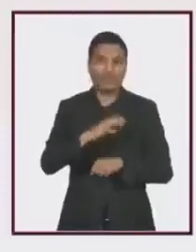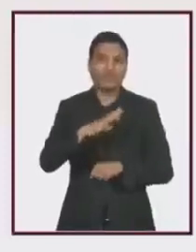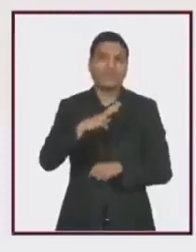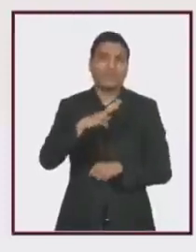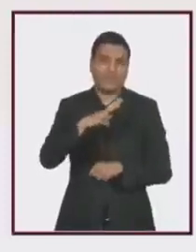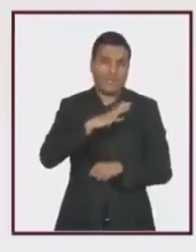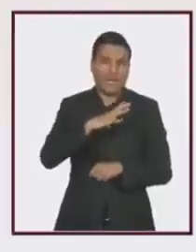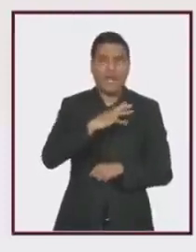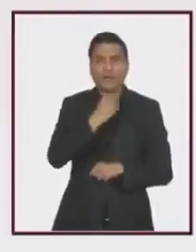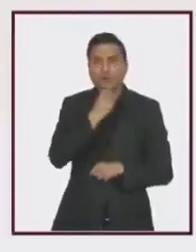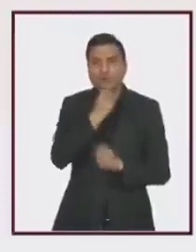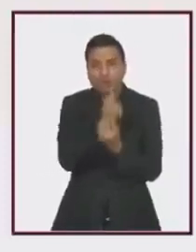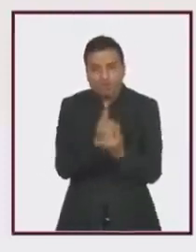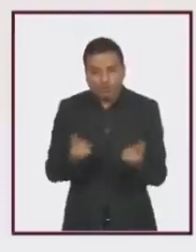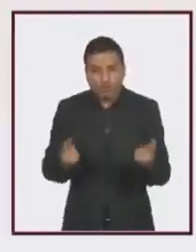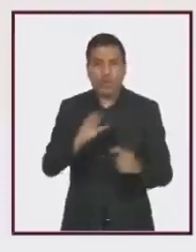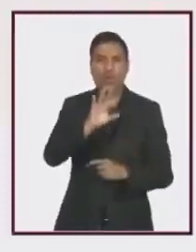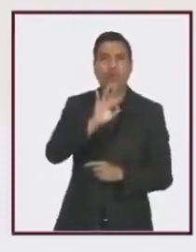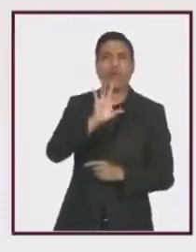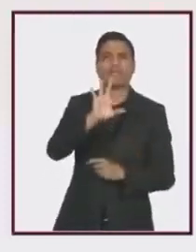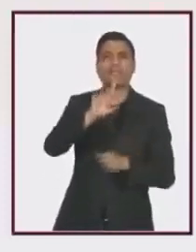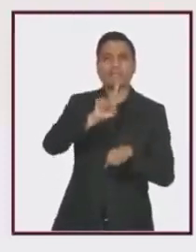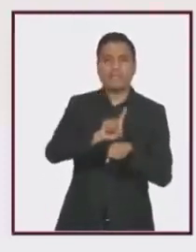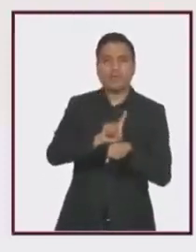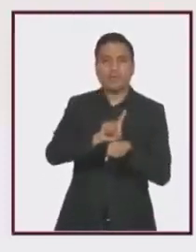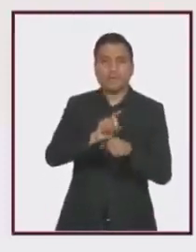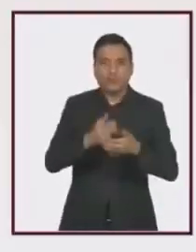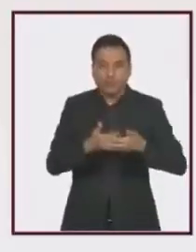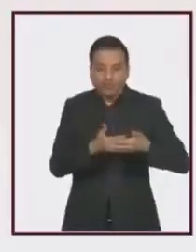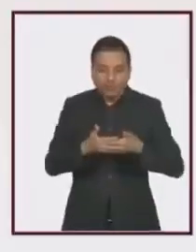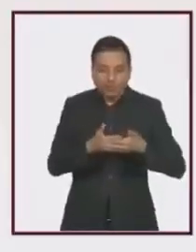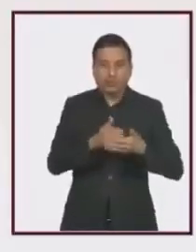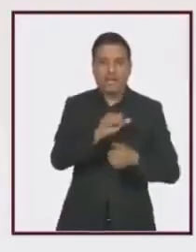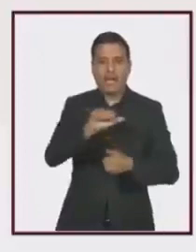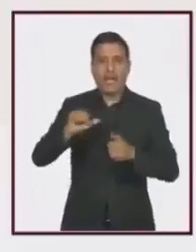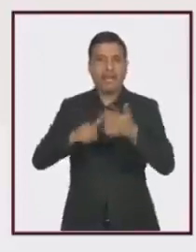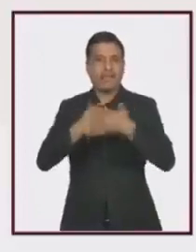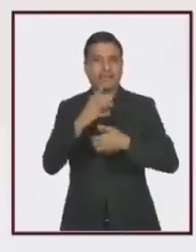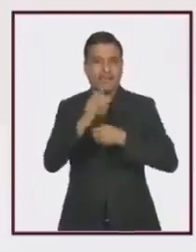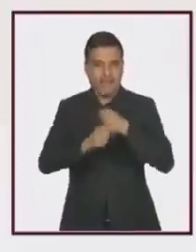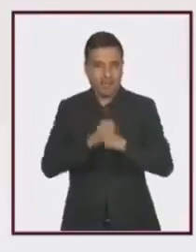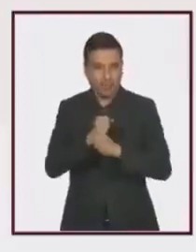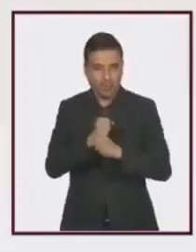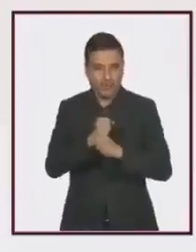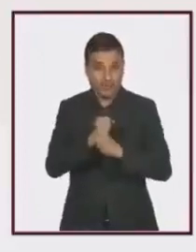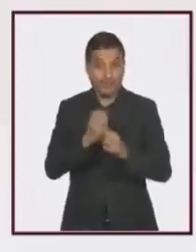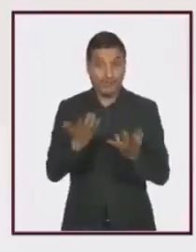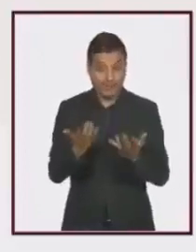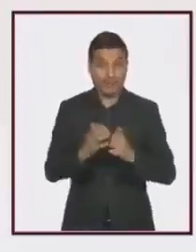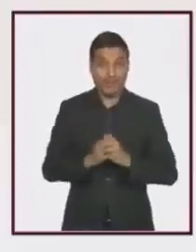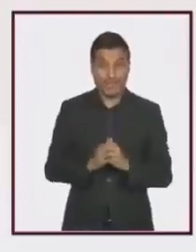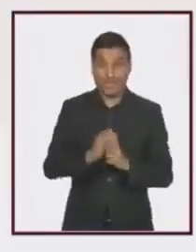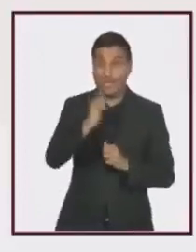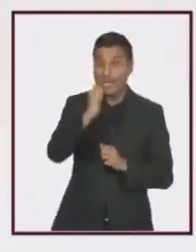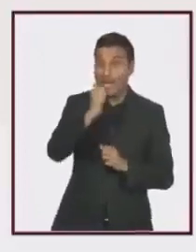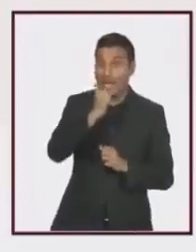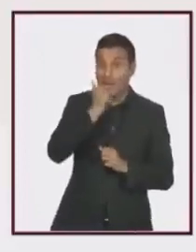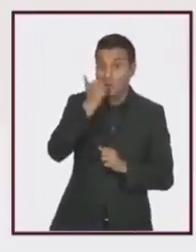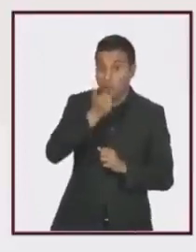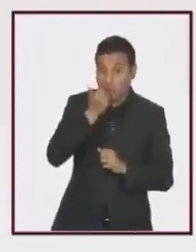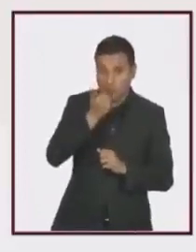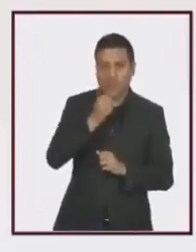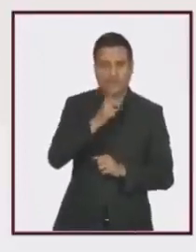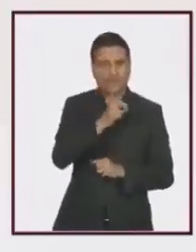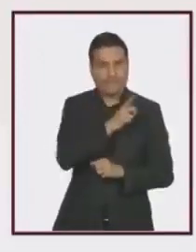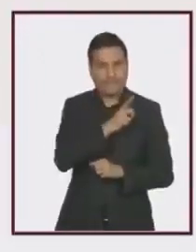45 días hasta los 15 años y entonces a lo largo de todo este trayecto formativo tenemos que ser